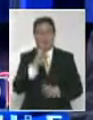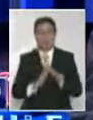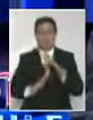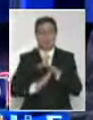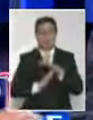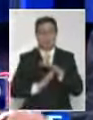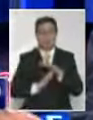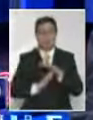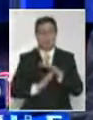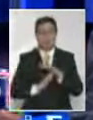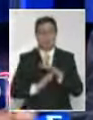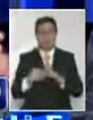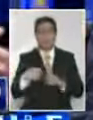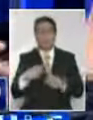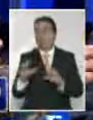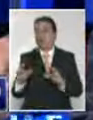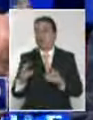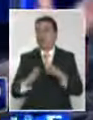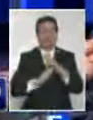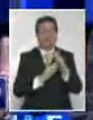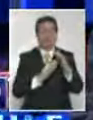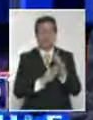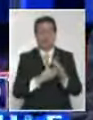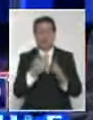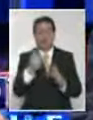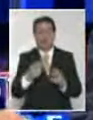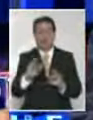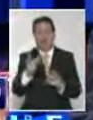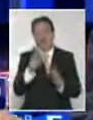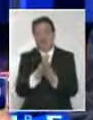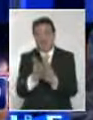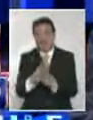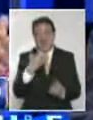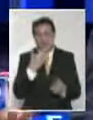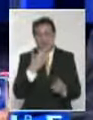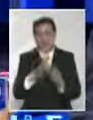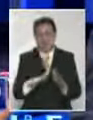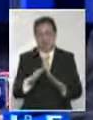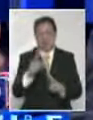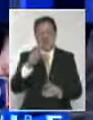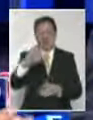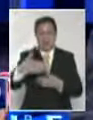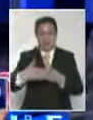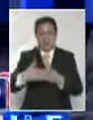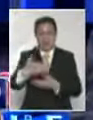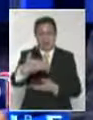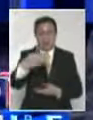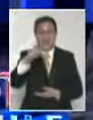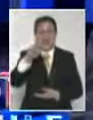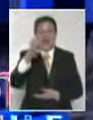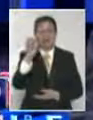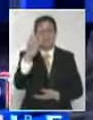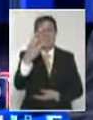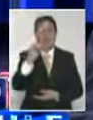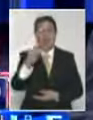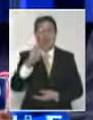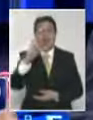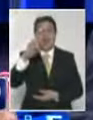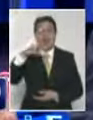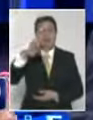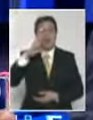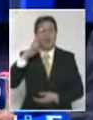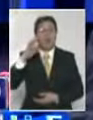¿Ya? Y se paraban un par de radios, nuestras revistas enteras, pero había gente del Mercurio, de La Tercera y otros medios que paraban